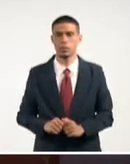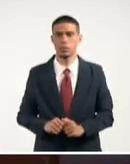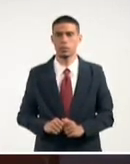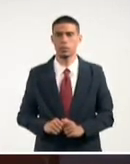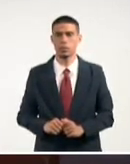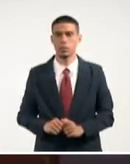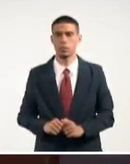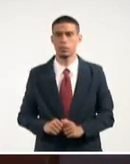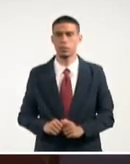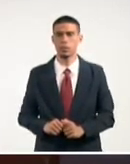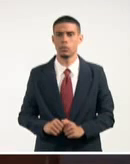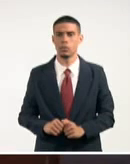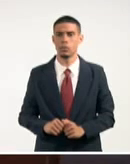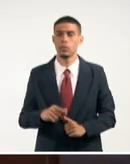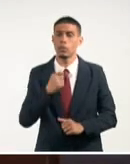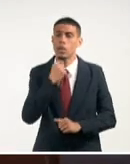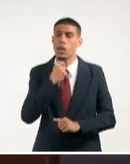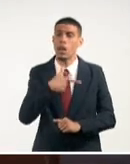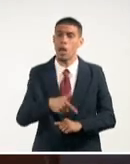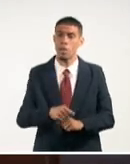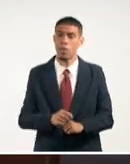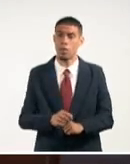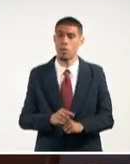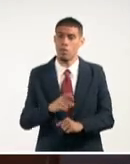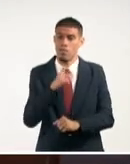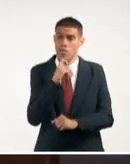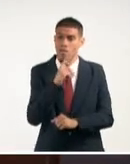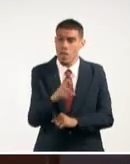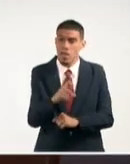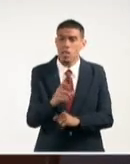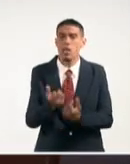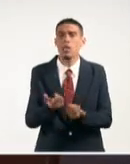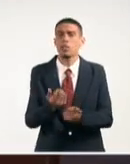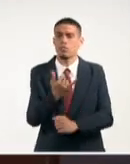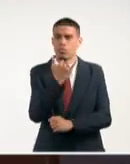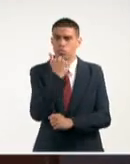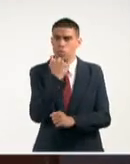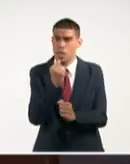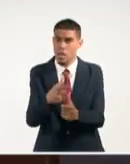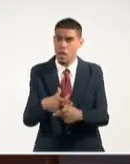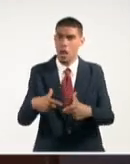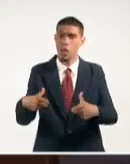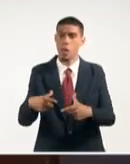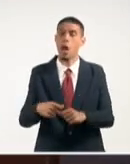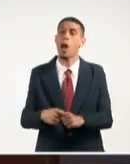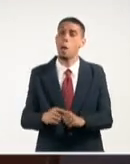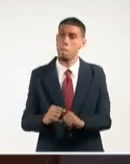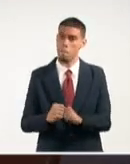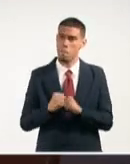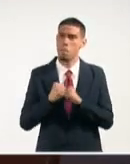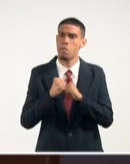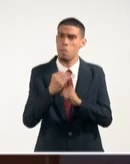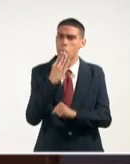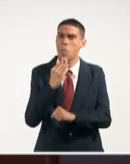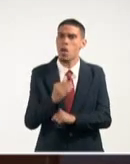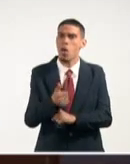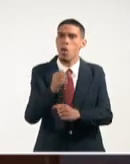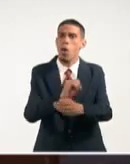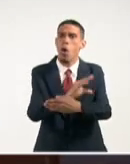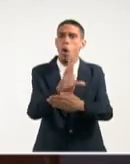Si grandes son los retos y dificultades actuales, mayor es la obra de la